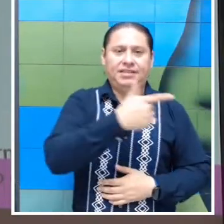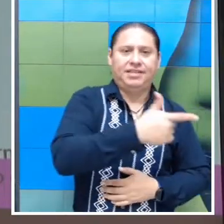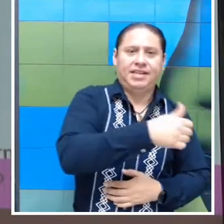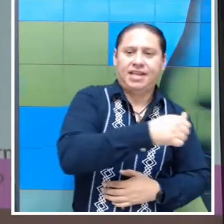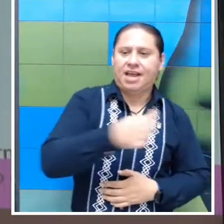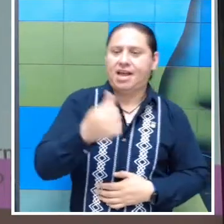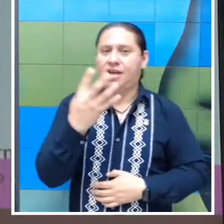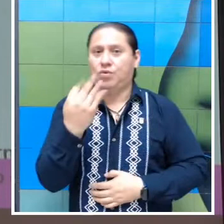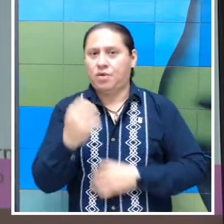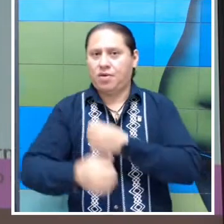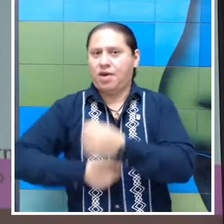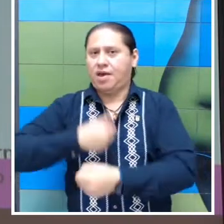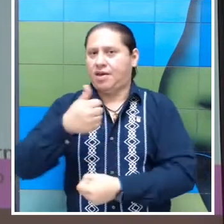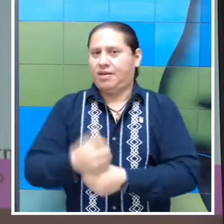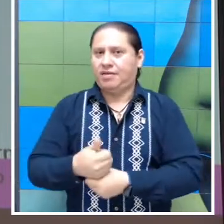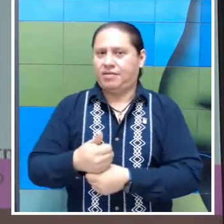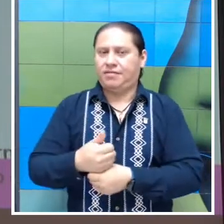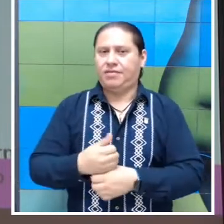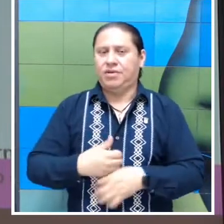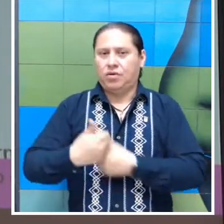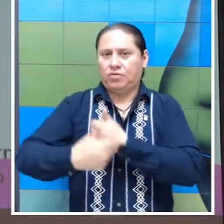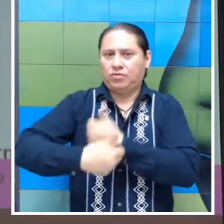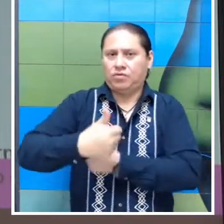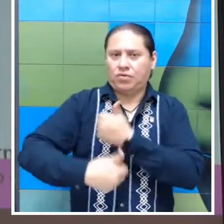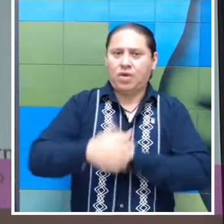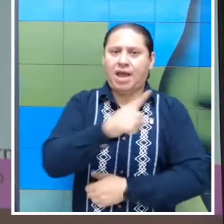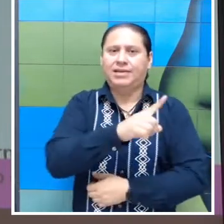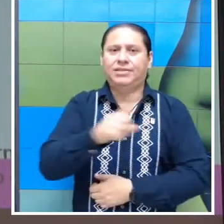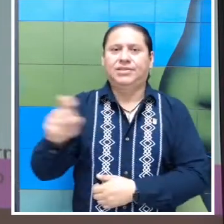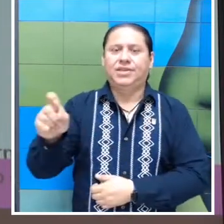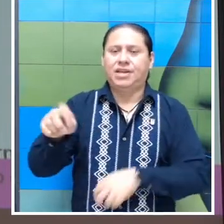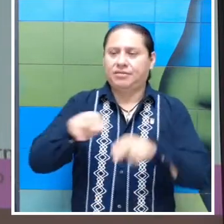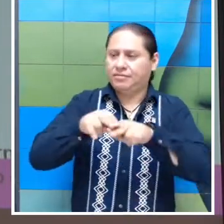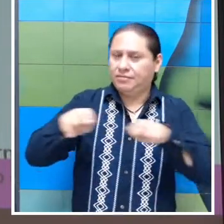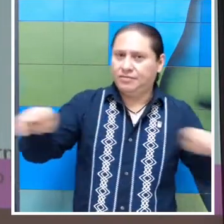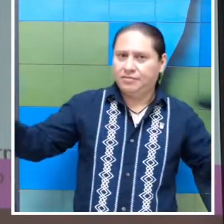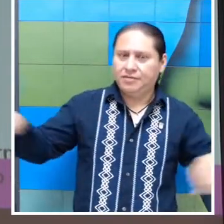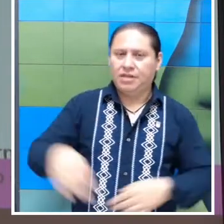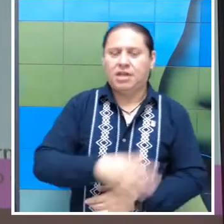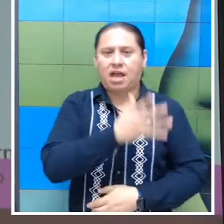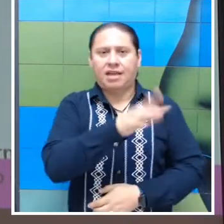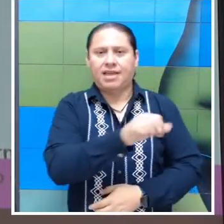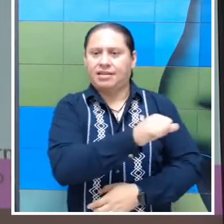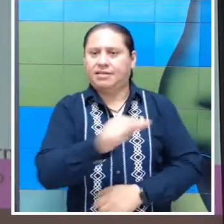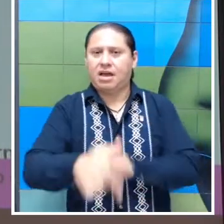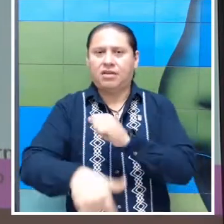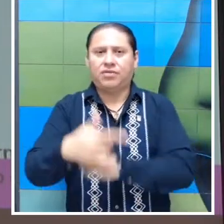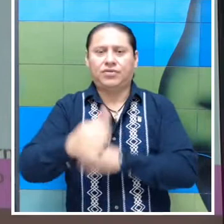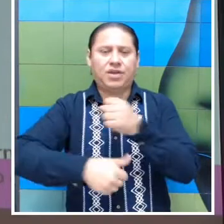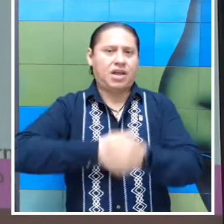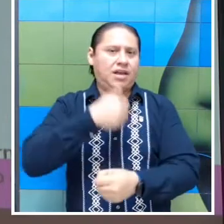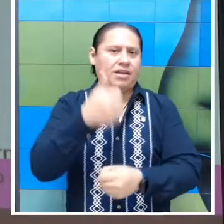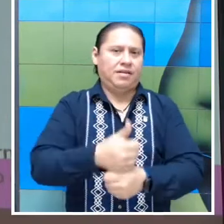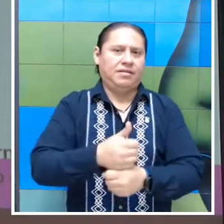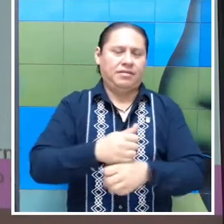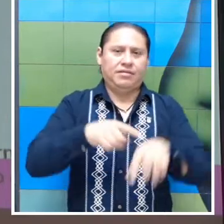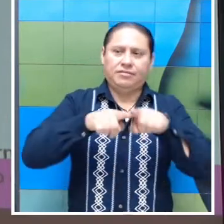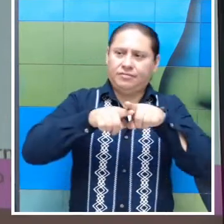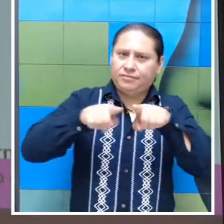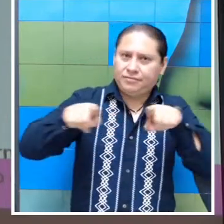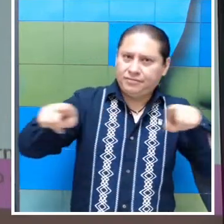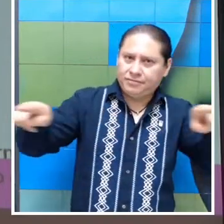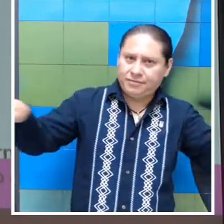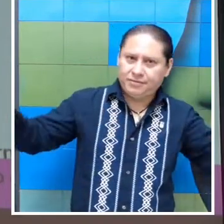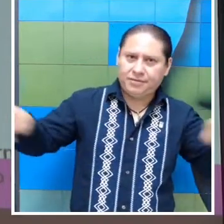a 9 años, compiten en la distancia de 100 metros y luego tenemos de 10 a 12 años, van a recorrer